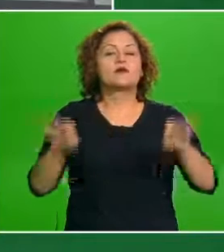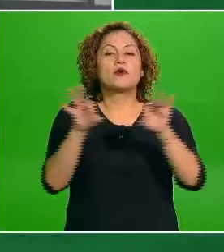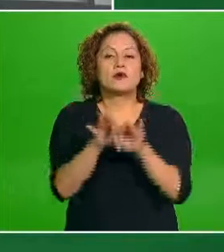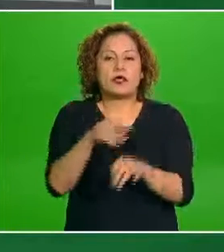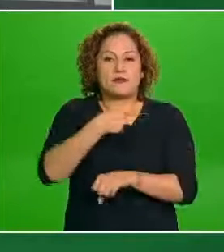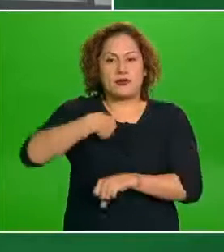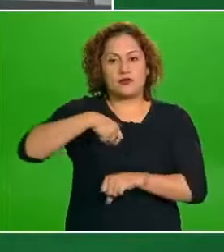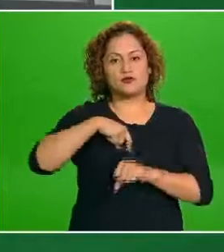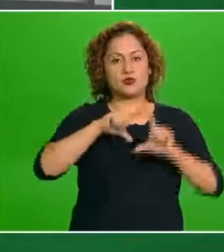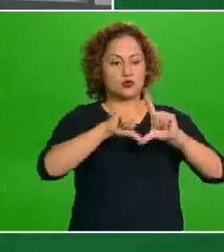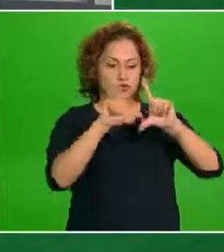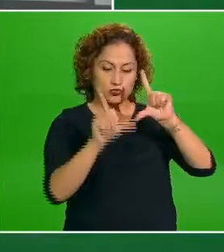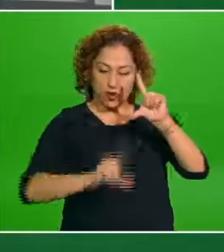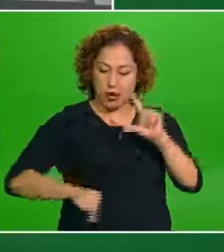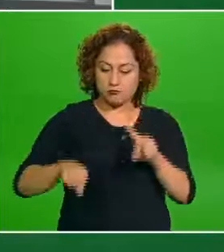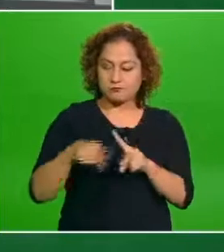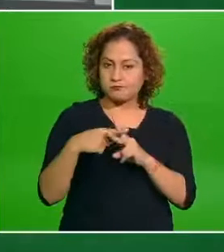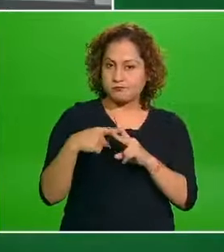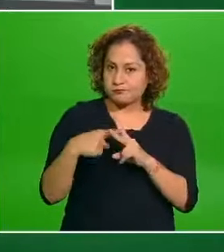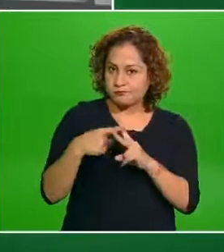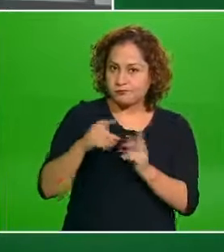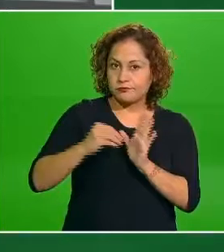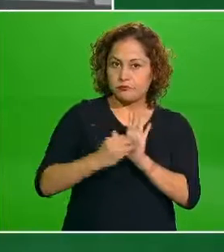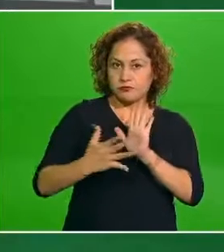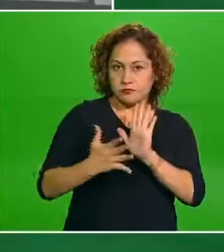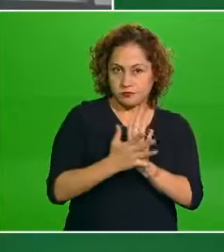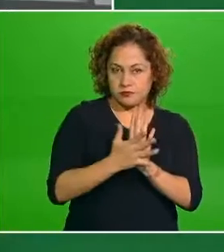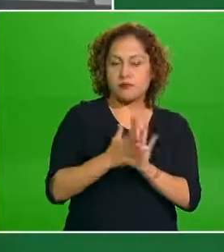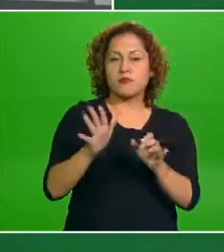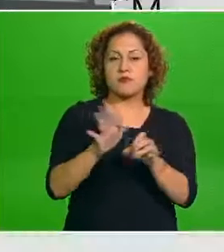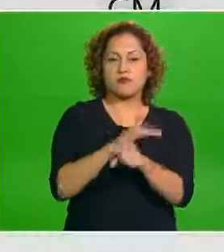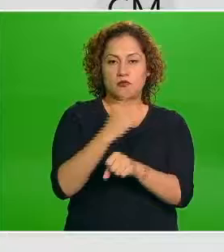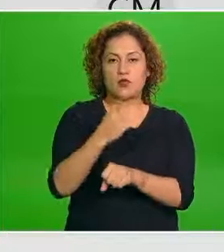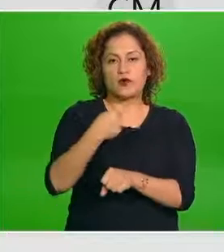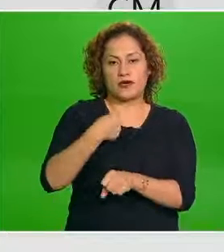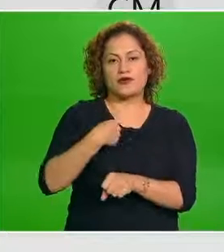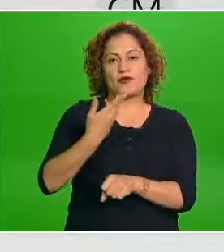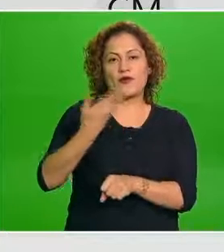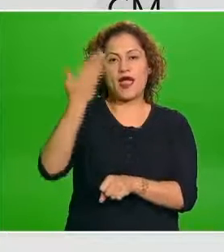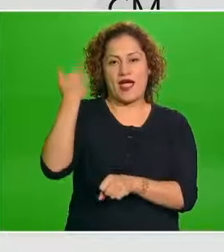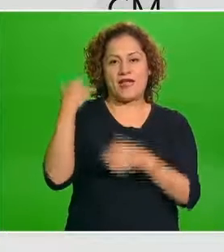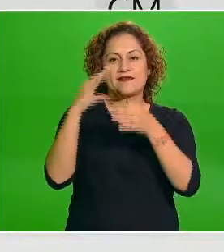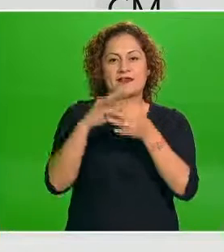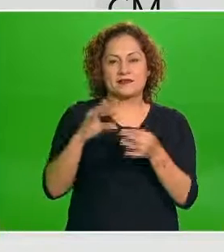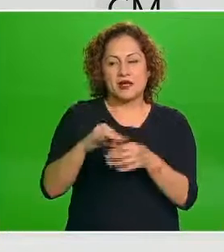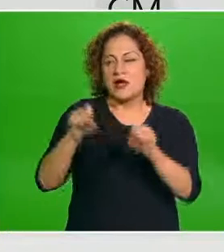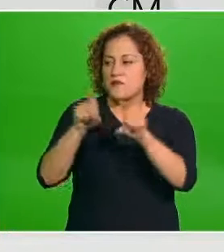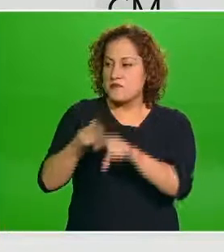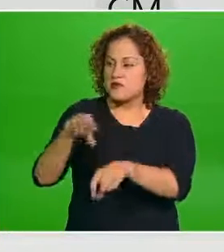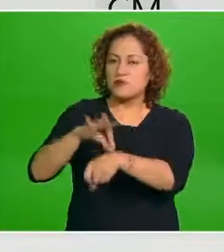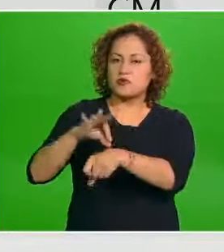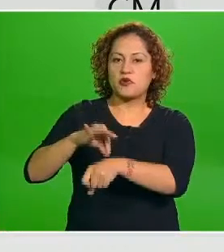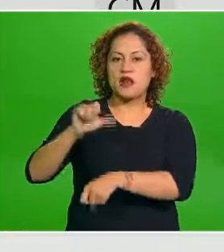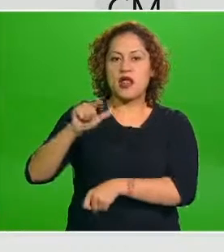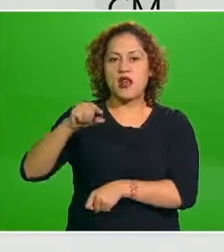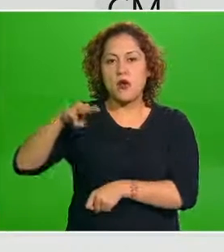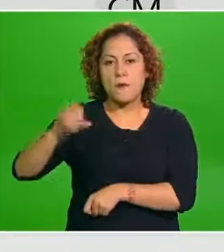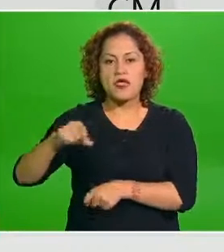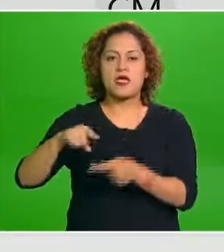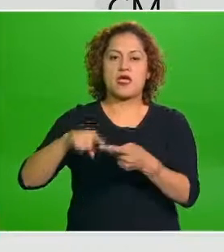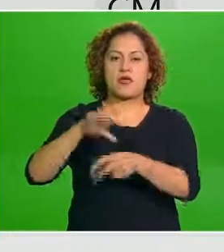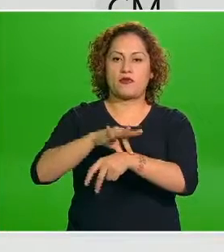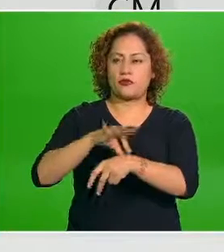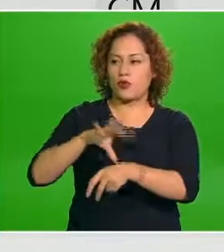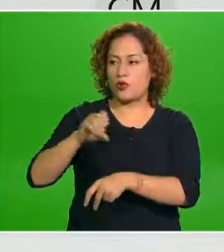cuantificamos a nivel nacional, porque nosotros, como ya se ha explicado en otros momentos, tanto por el doctor Alomía como por el doctor Ricardo Cortés y el